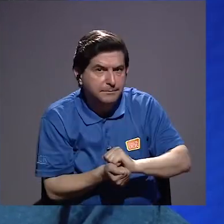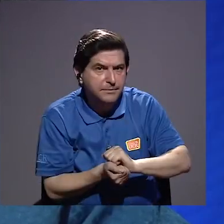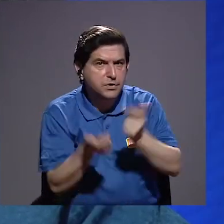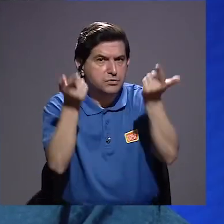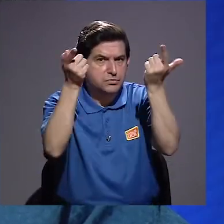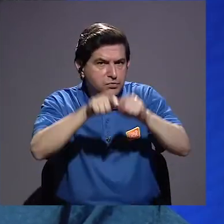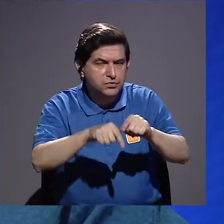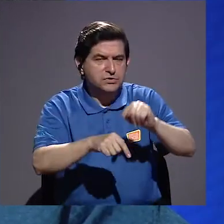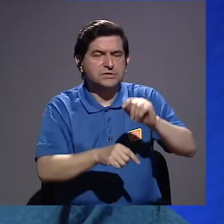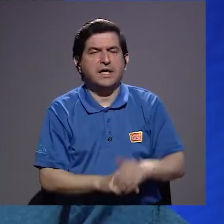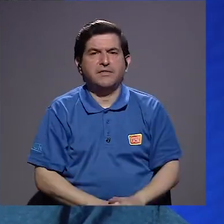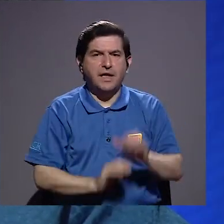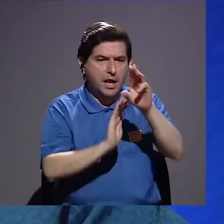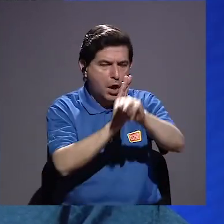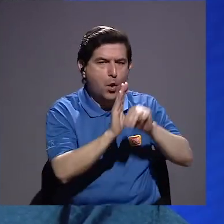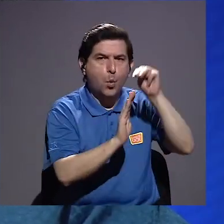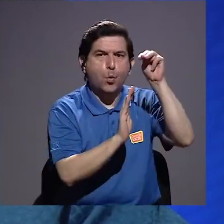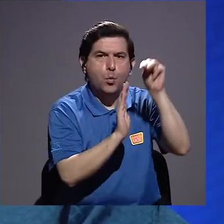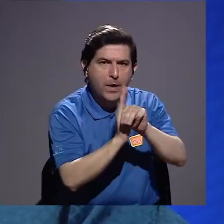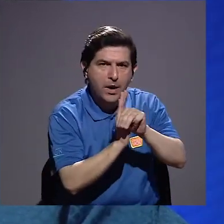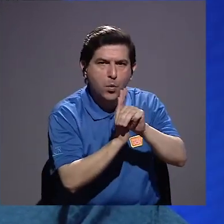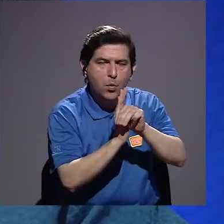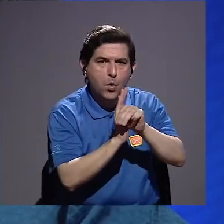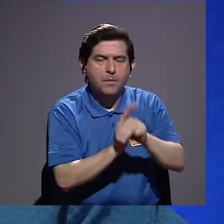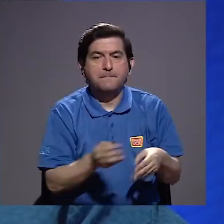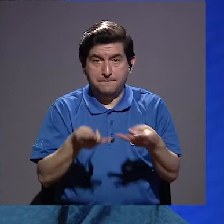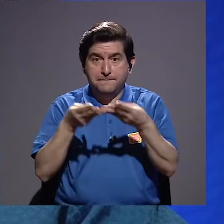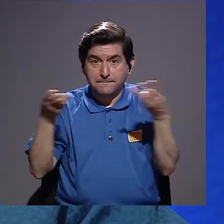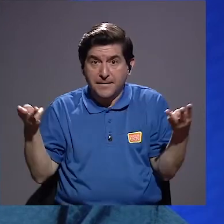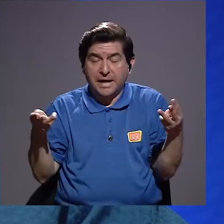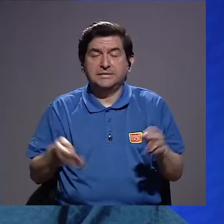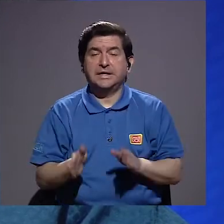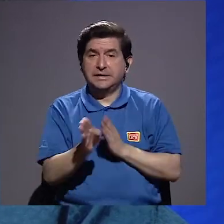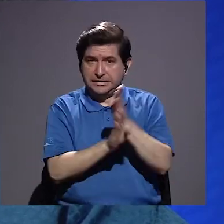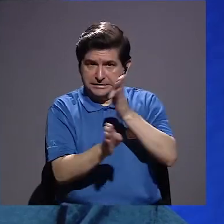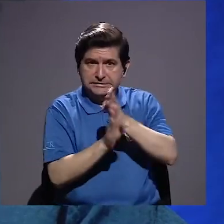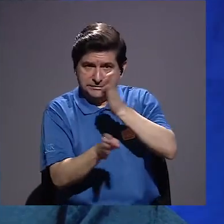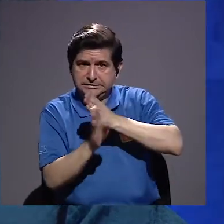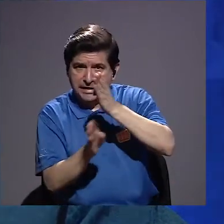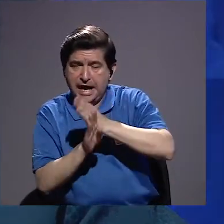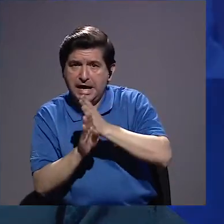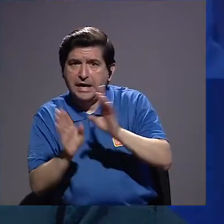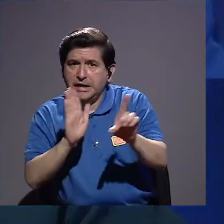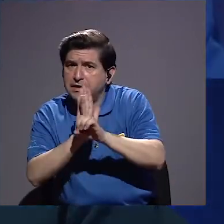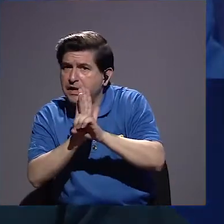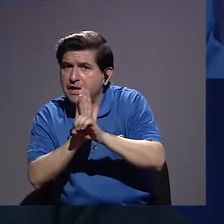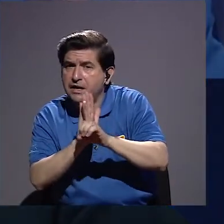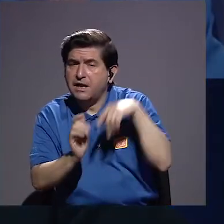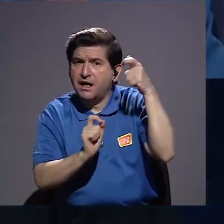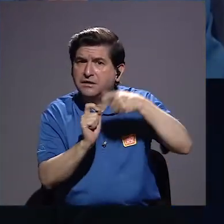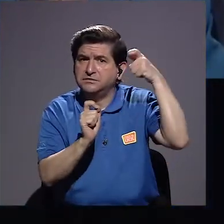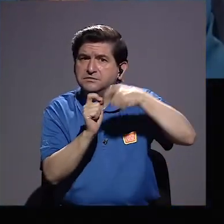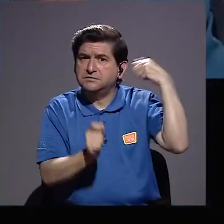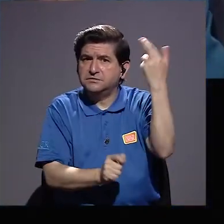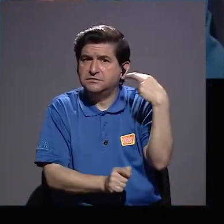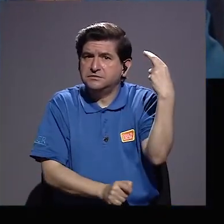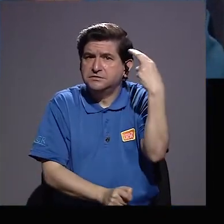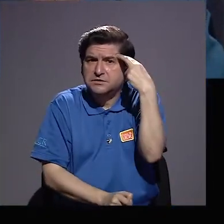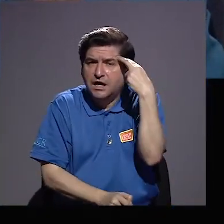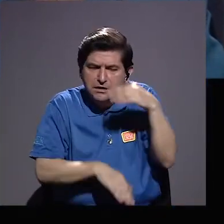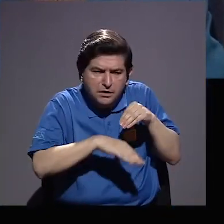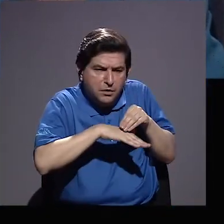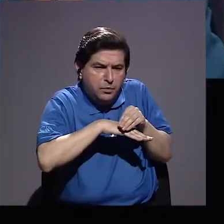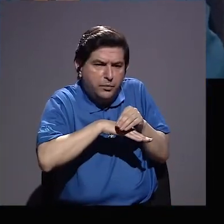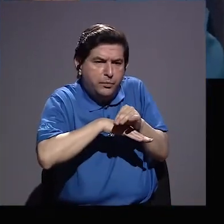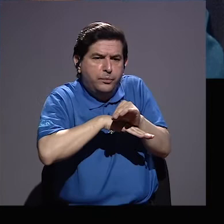dado cambios en las mallas curriculares de las carreras de derecho,